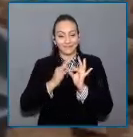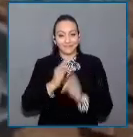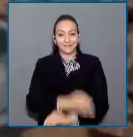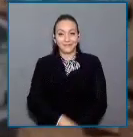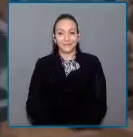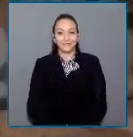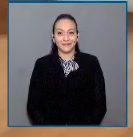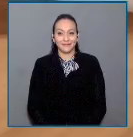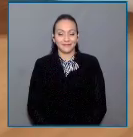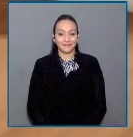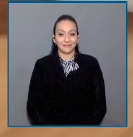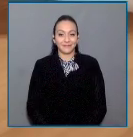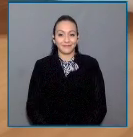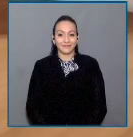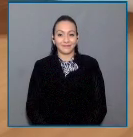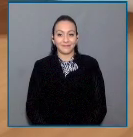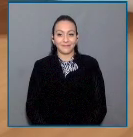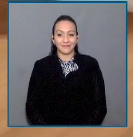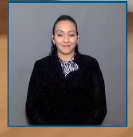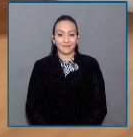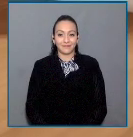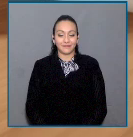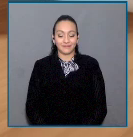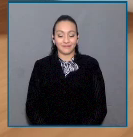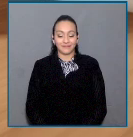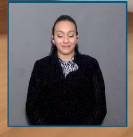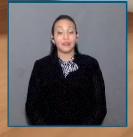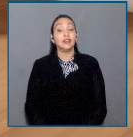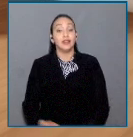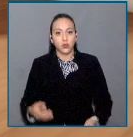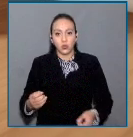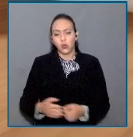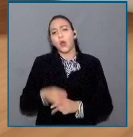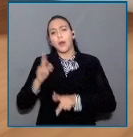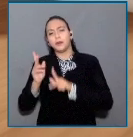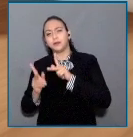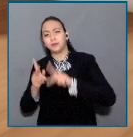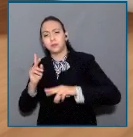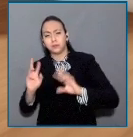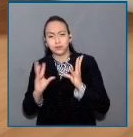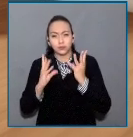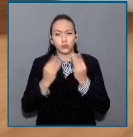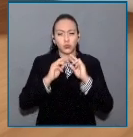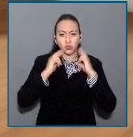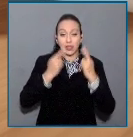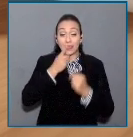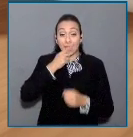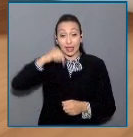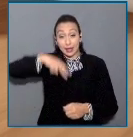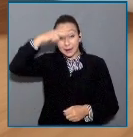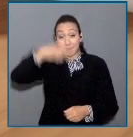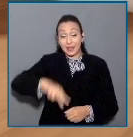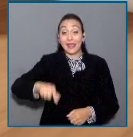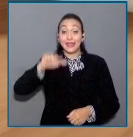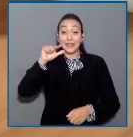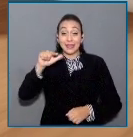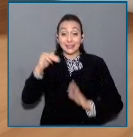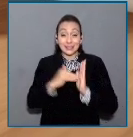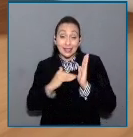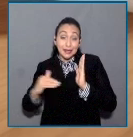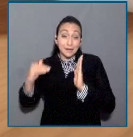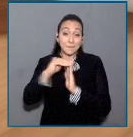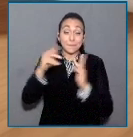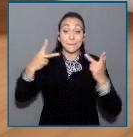Citlali Pérez. Y durante un conversatorio se aseguró que en México 17 millones de personas han sido víctimas